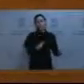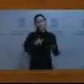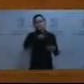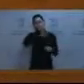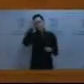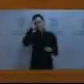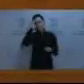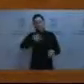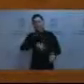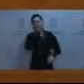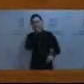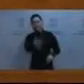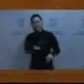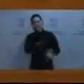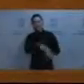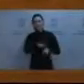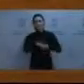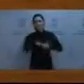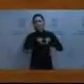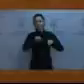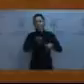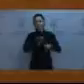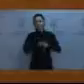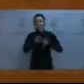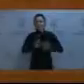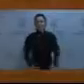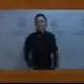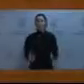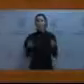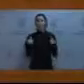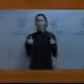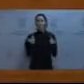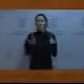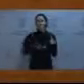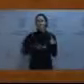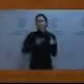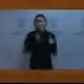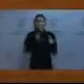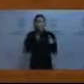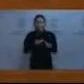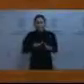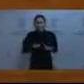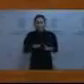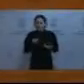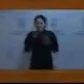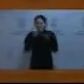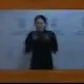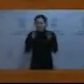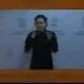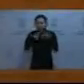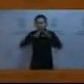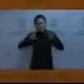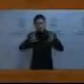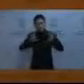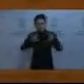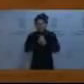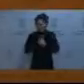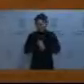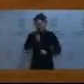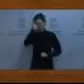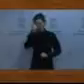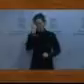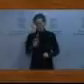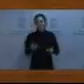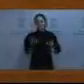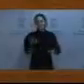permisividad del Principado de Asturias con una invasión de competencias municipales. Se puede decir más alto, pero difícilmente más claro. Y por terminar,